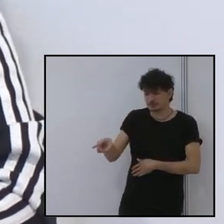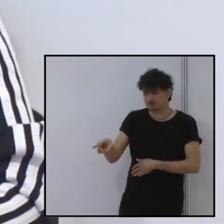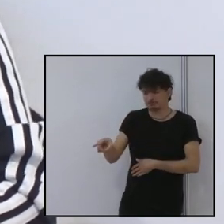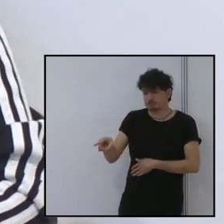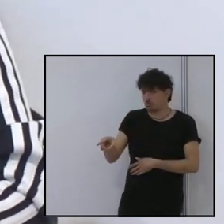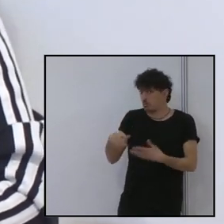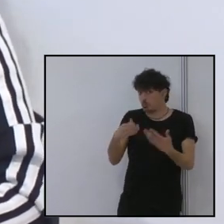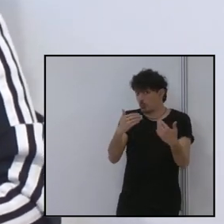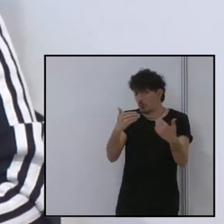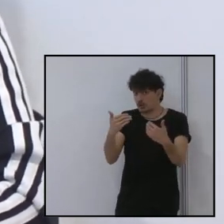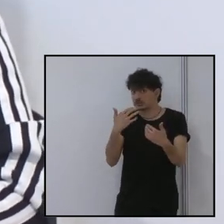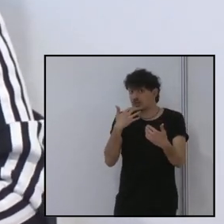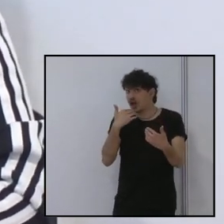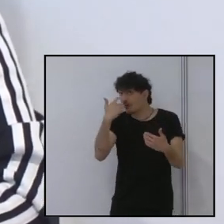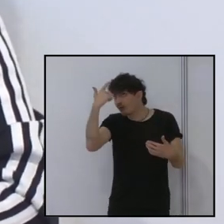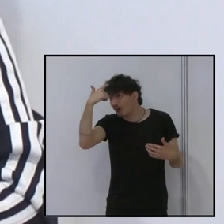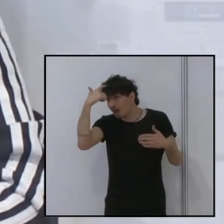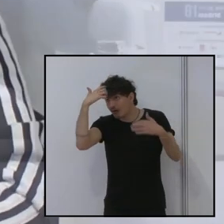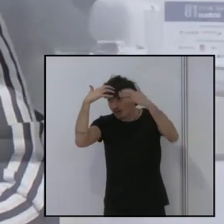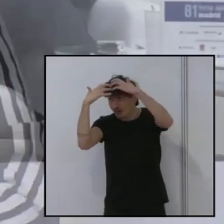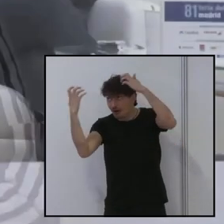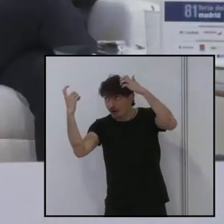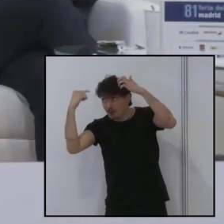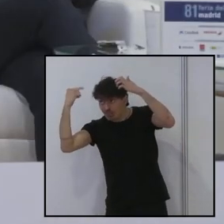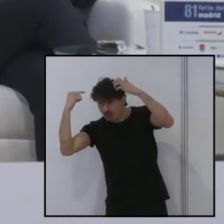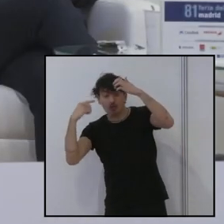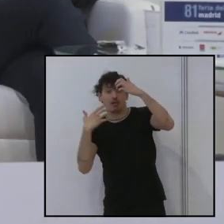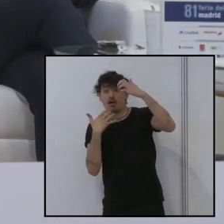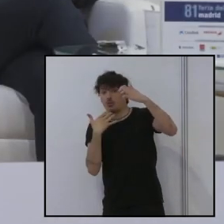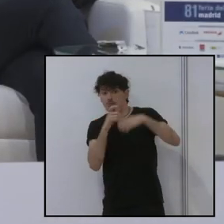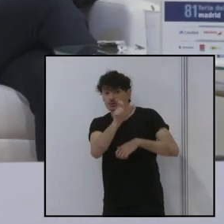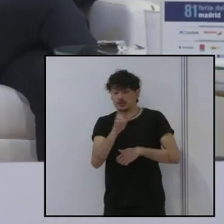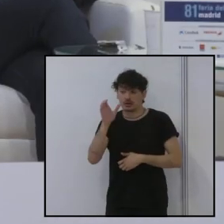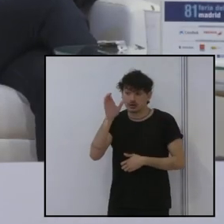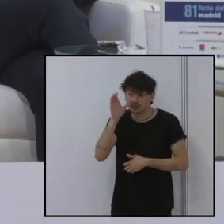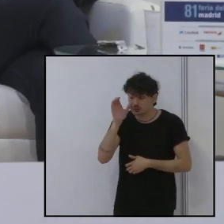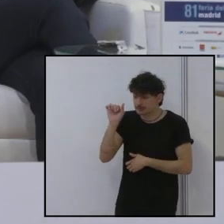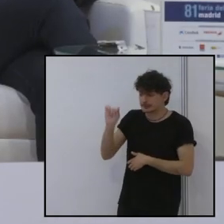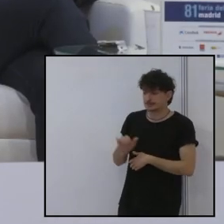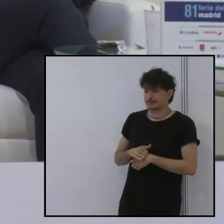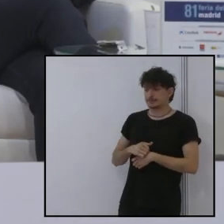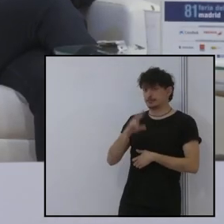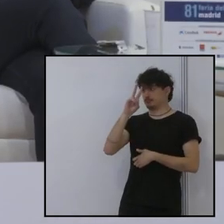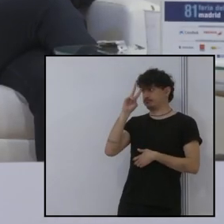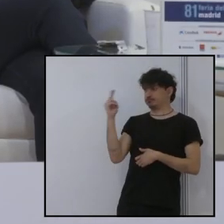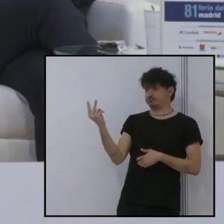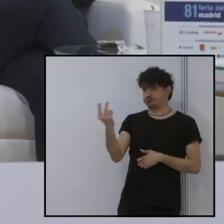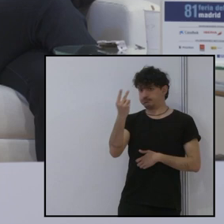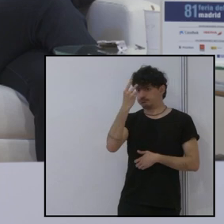que mencionar algo relacionado con tu cabeza va a hacer que la persona que te está escuchando deje de comportarse como se comportaba hasta ahora